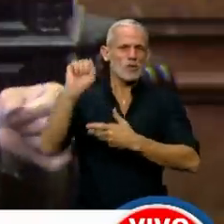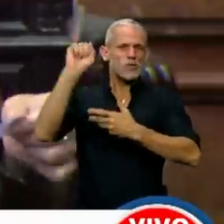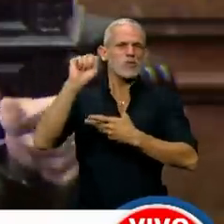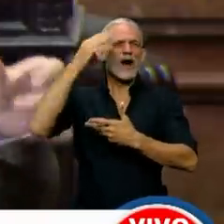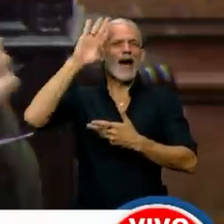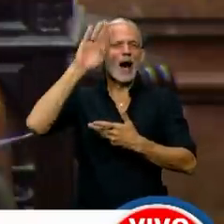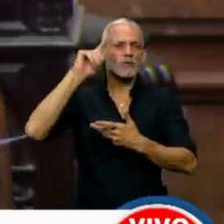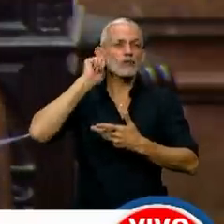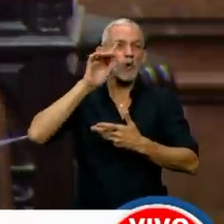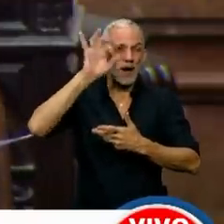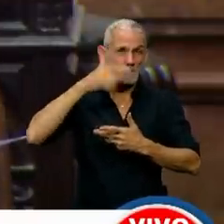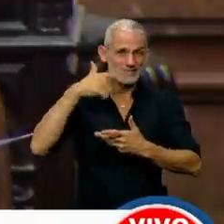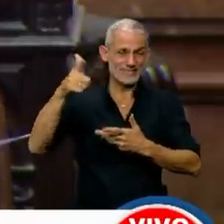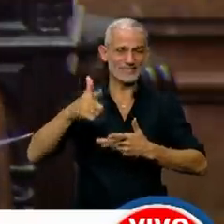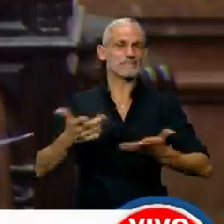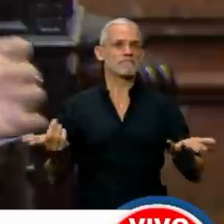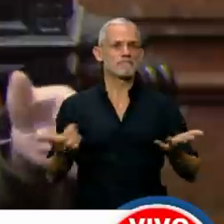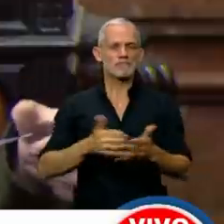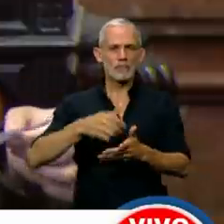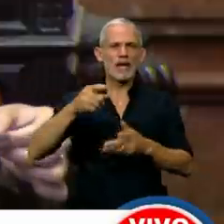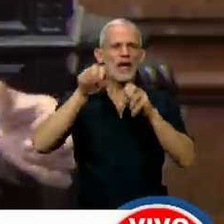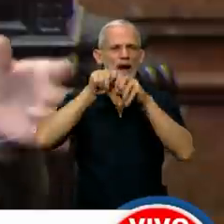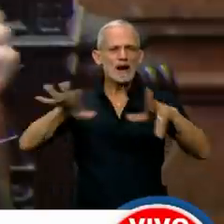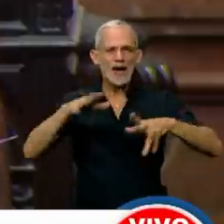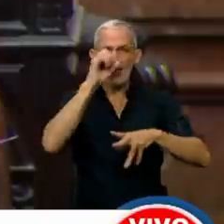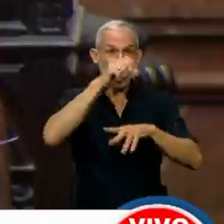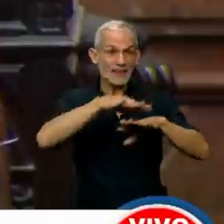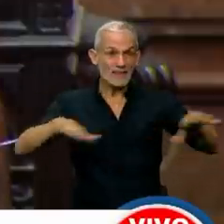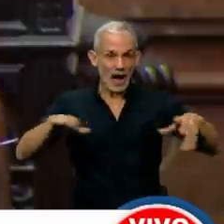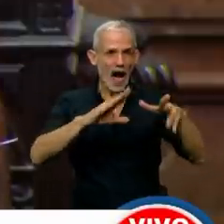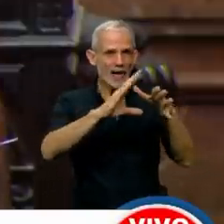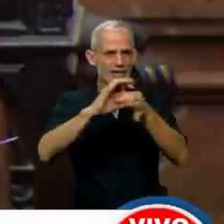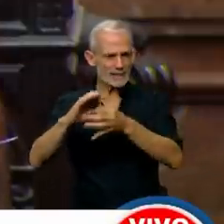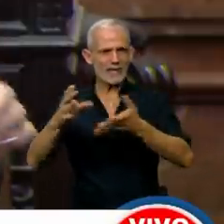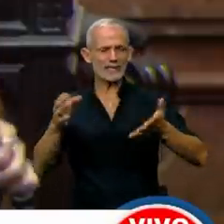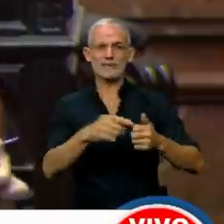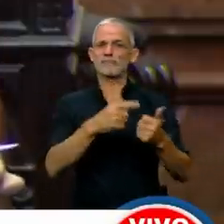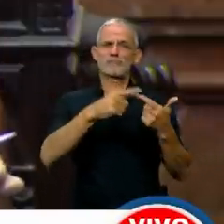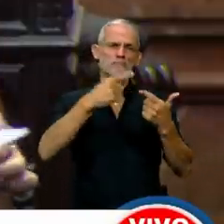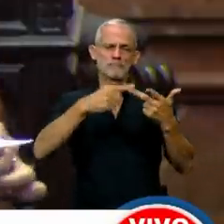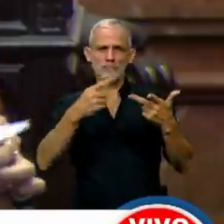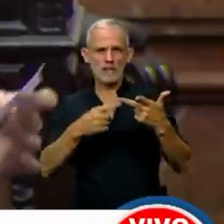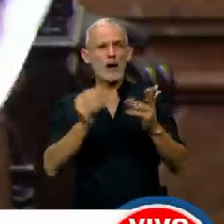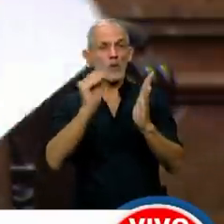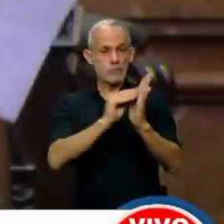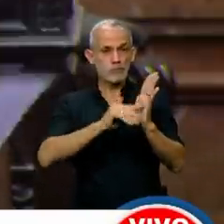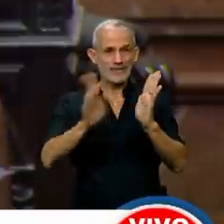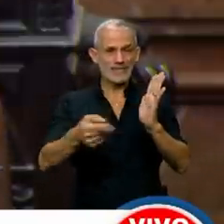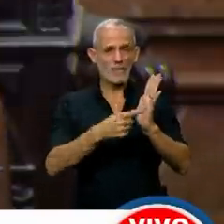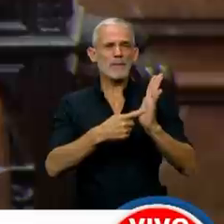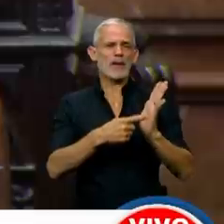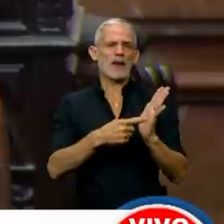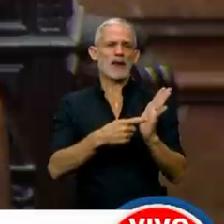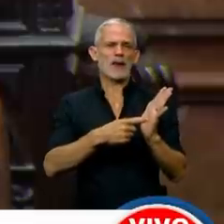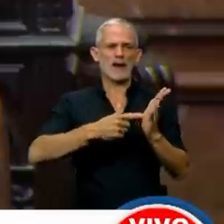gaucho y redes de jardines de infantes tiene contemplado además